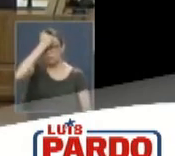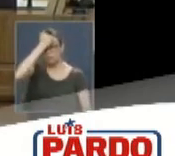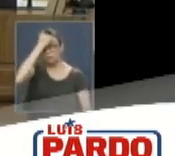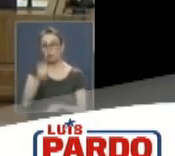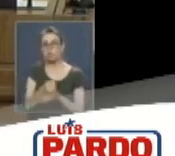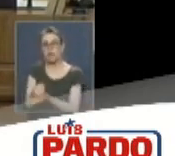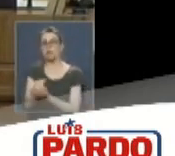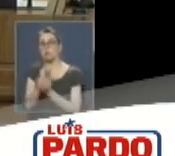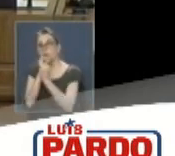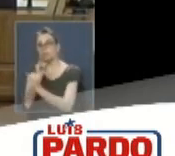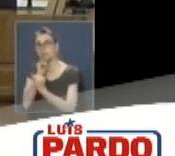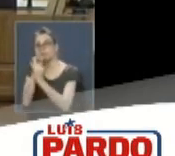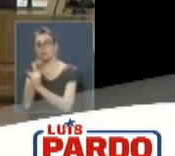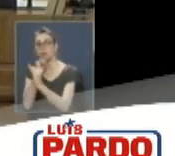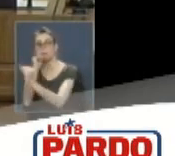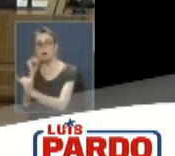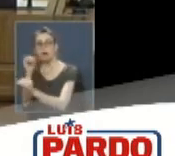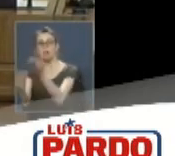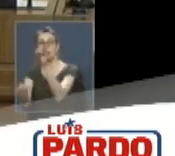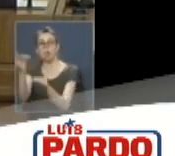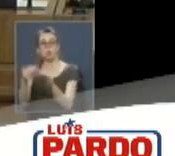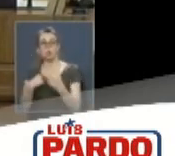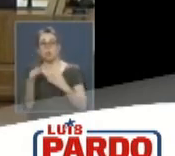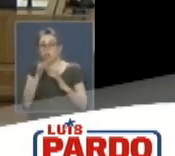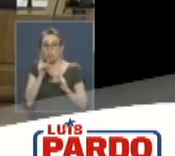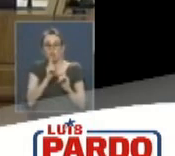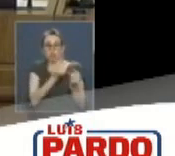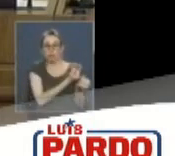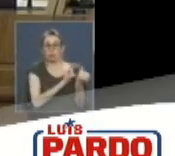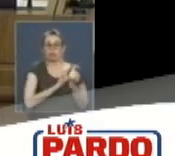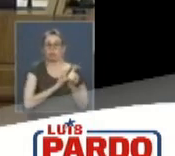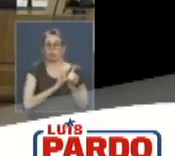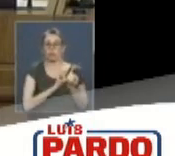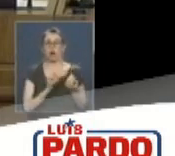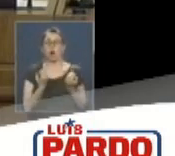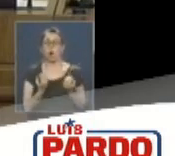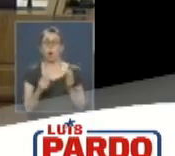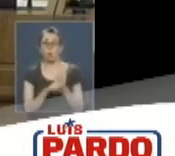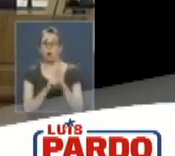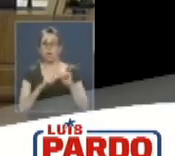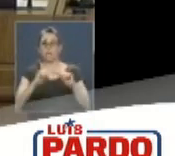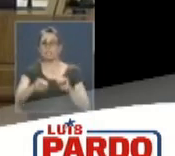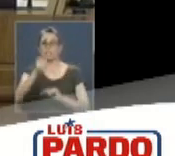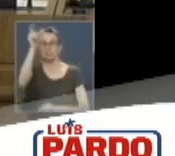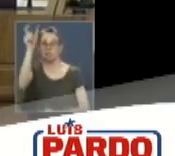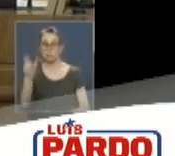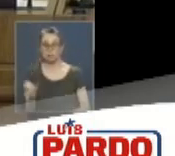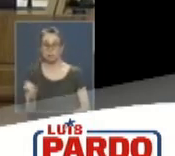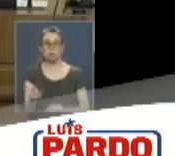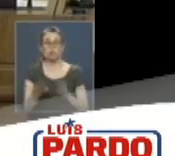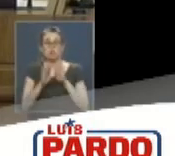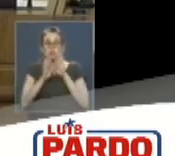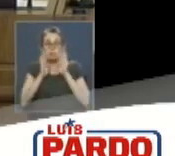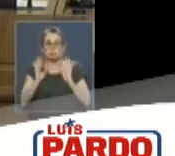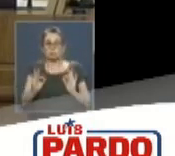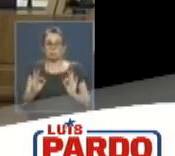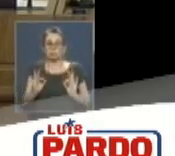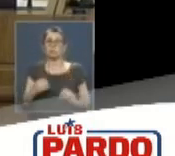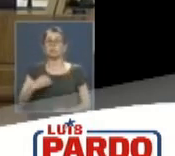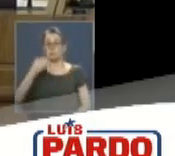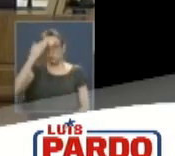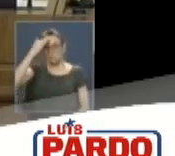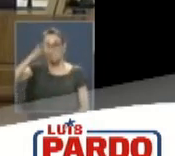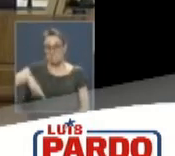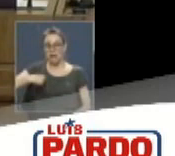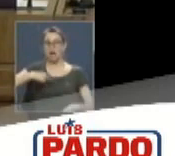contribución con información que no poseen. ¿Cómo se le puede exigir a una persona honorable que tiene plena conciencia